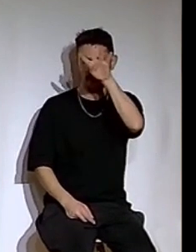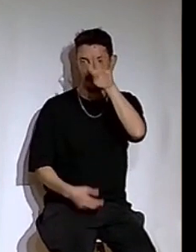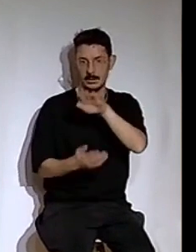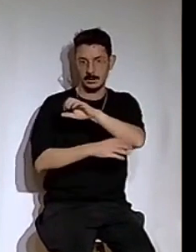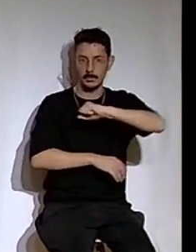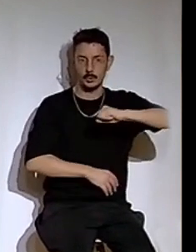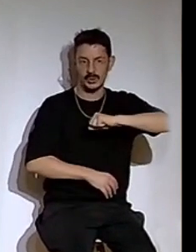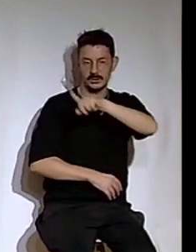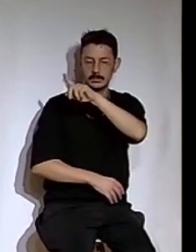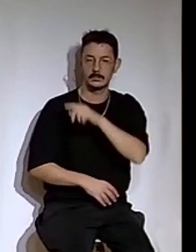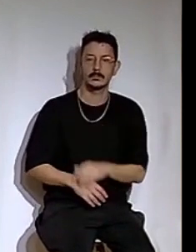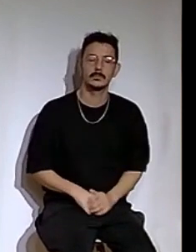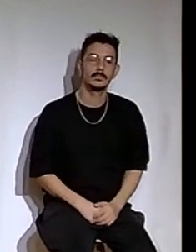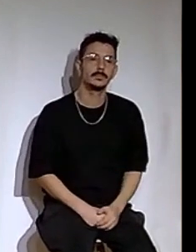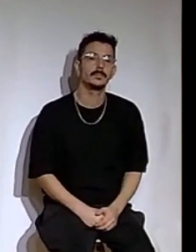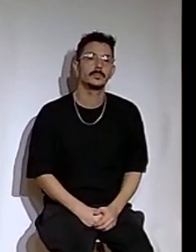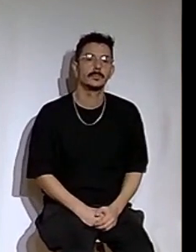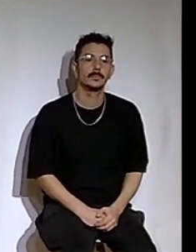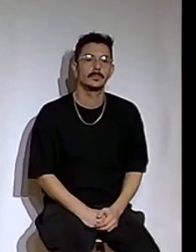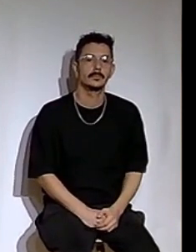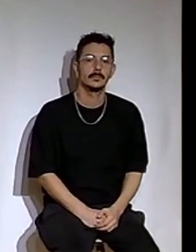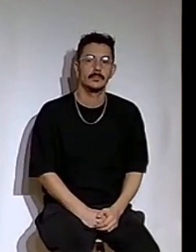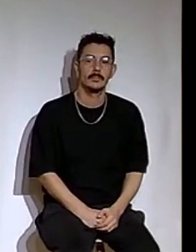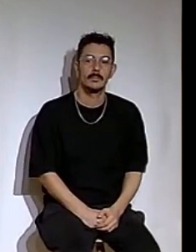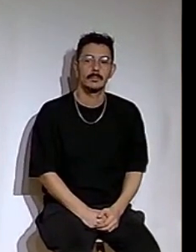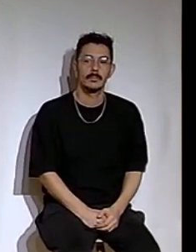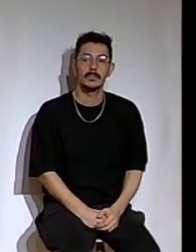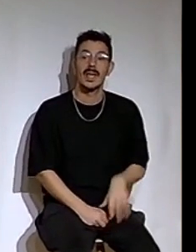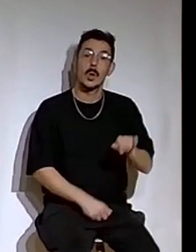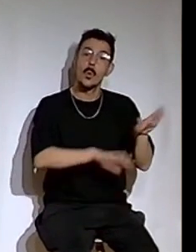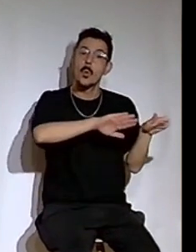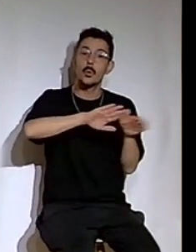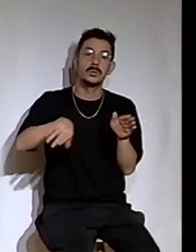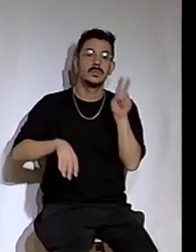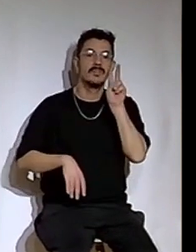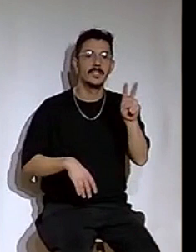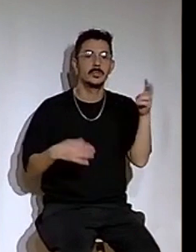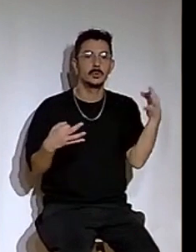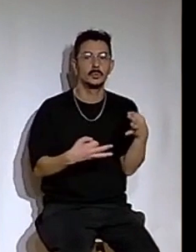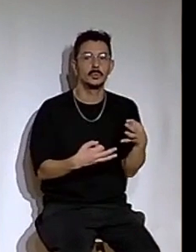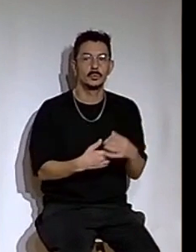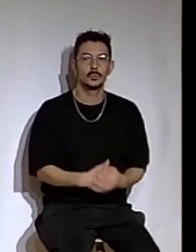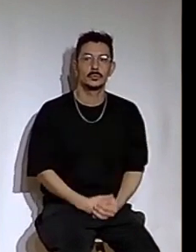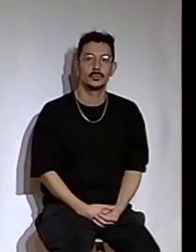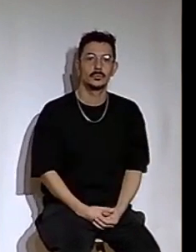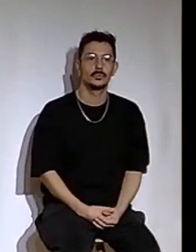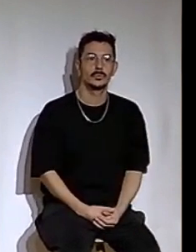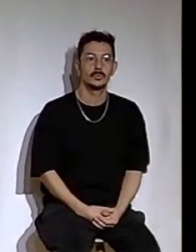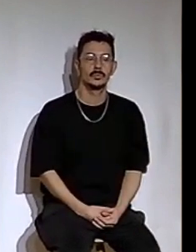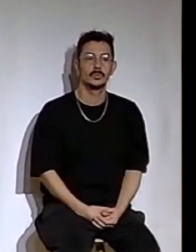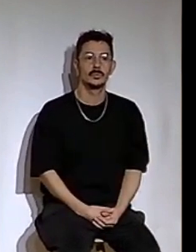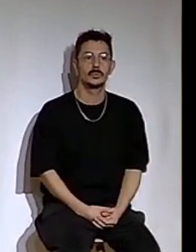Benítez creo que sí que está por aquí que la he visto y de repente no te esperaba Daniela Hola